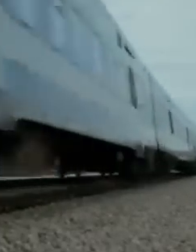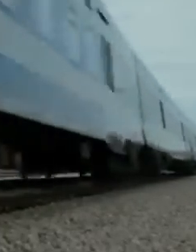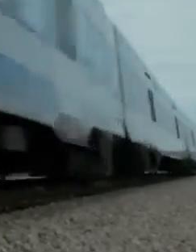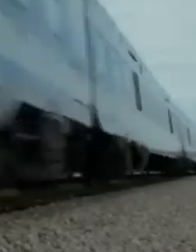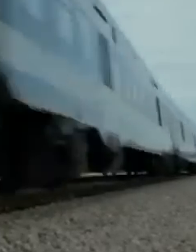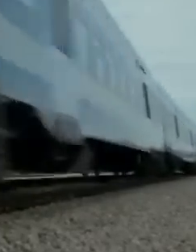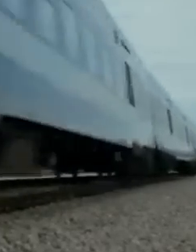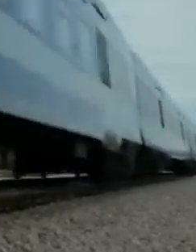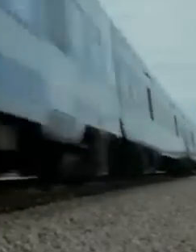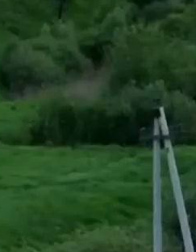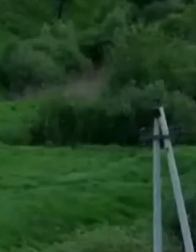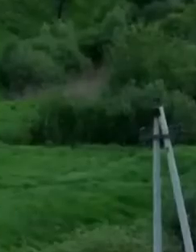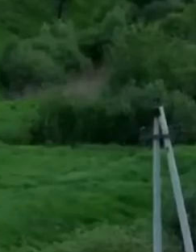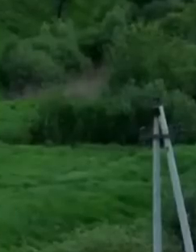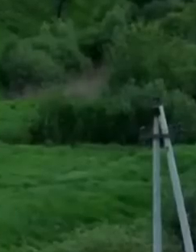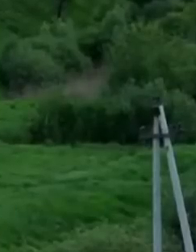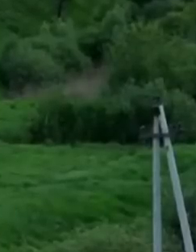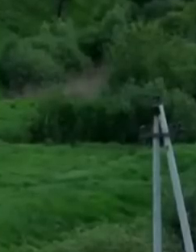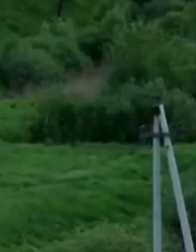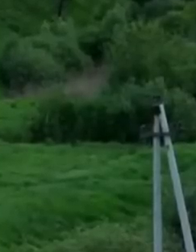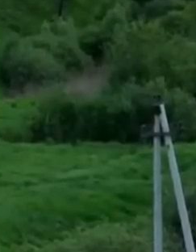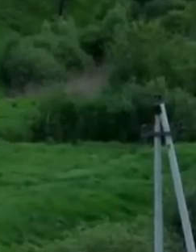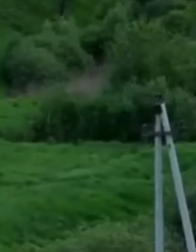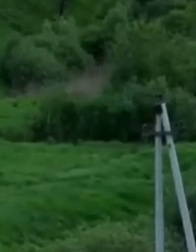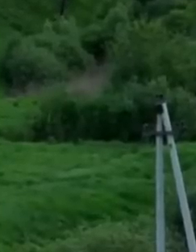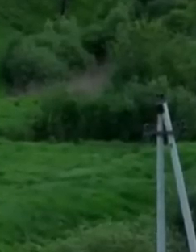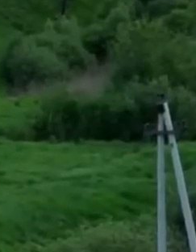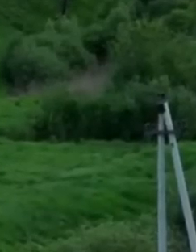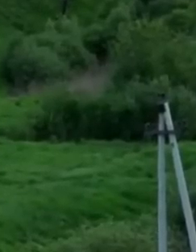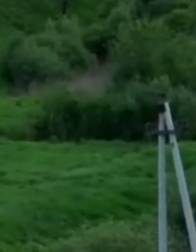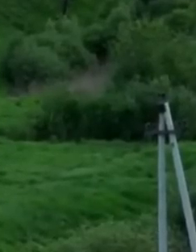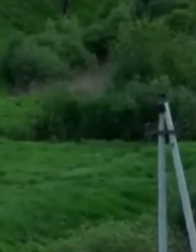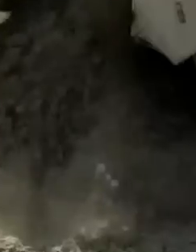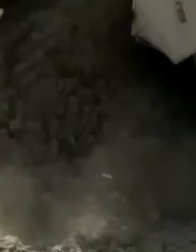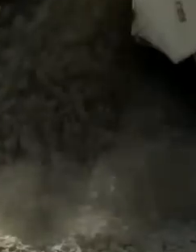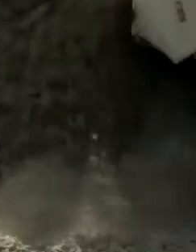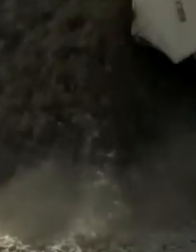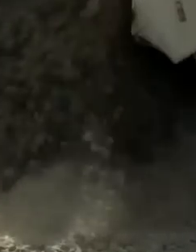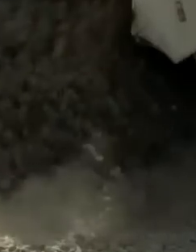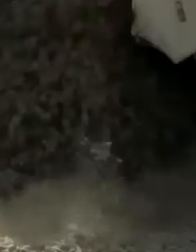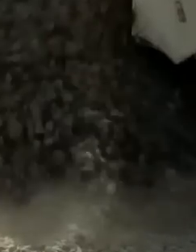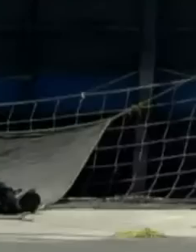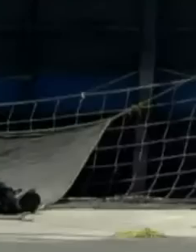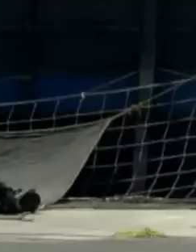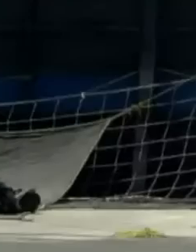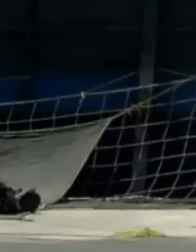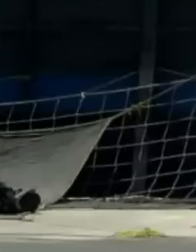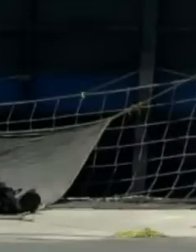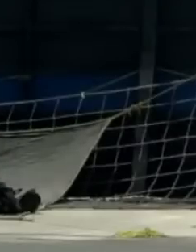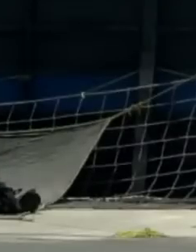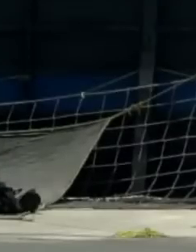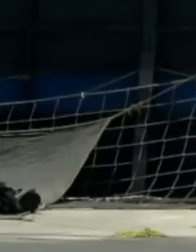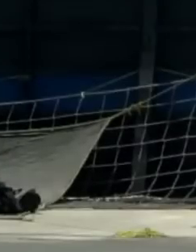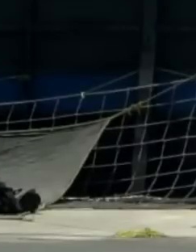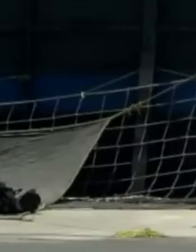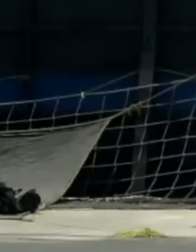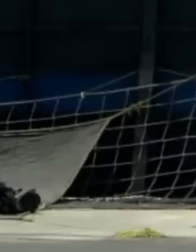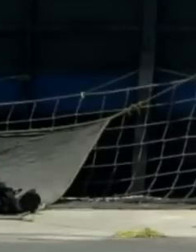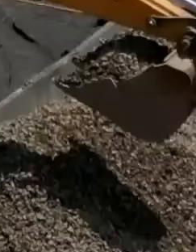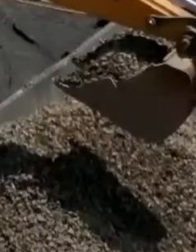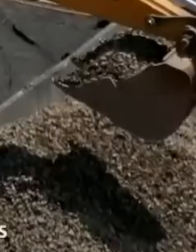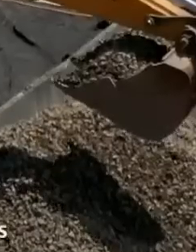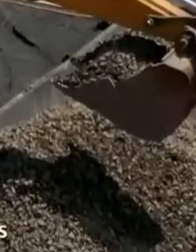plataforma, distribuir las cargas que produce el ferrocarril al pasar hacia las capas de terracerías inferiores y drenar el agua de